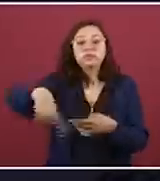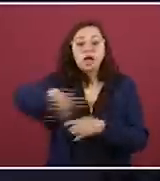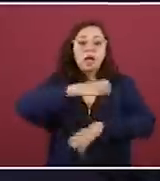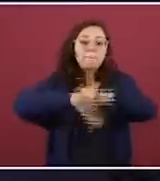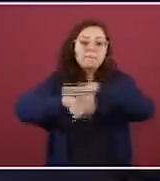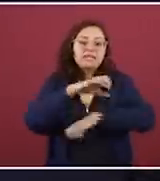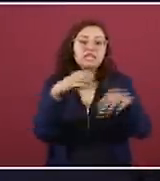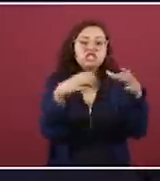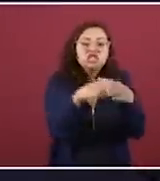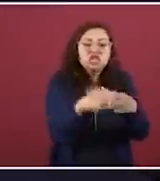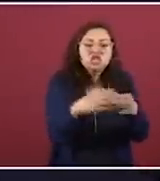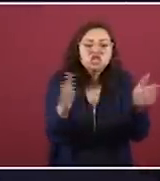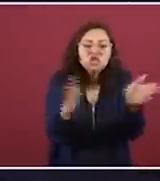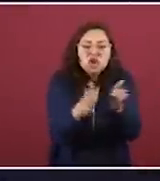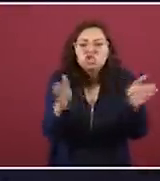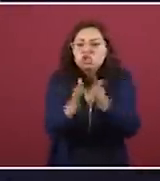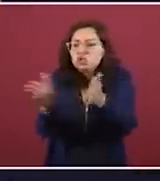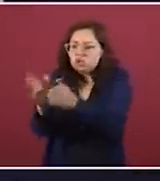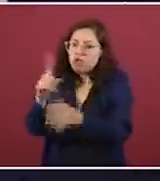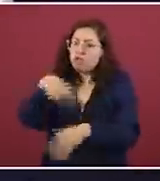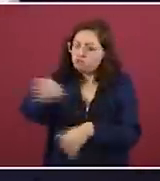productores.